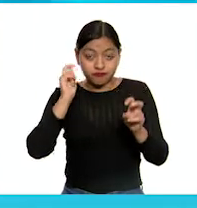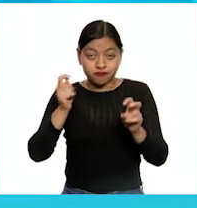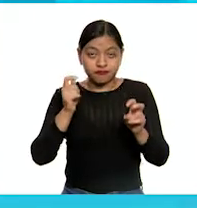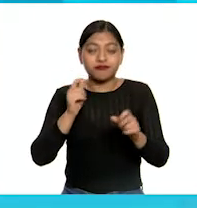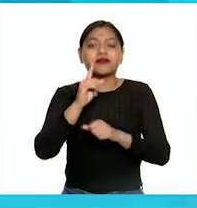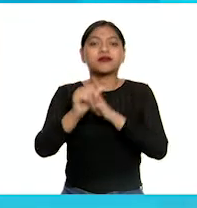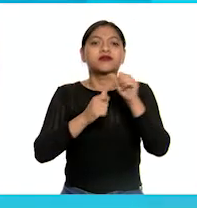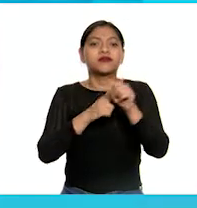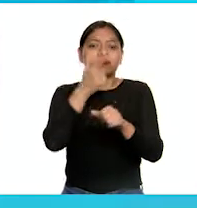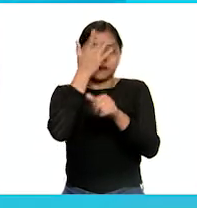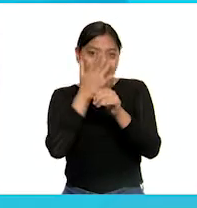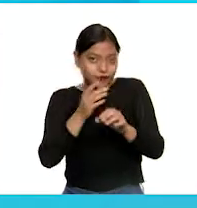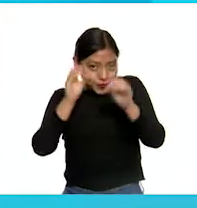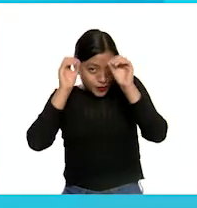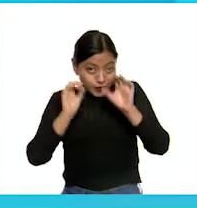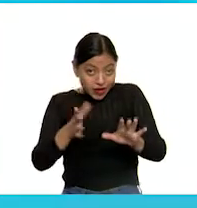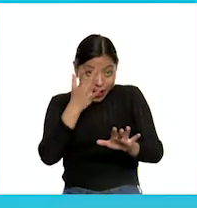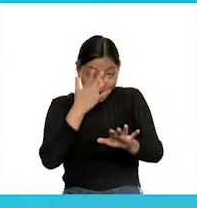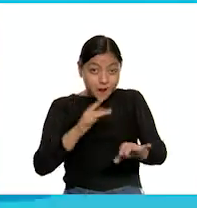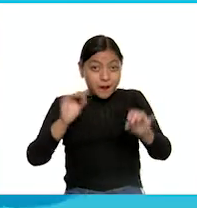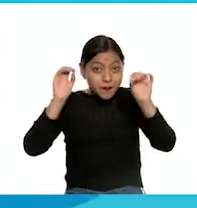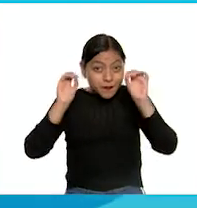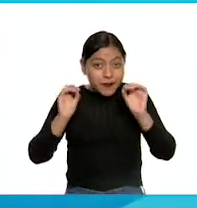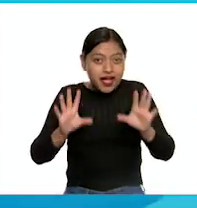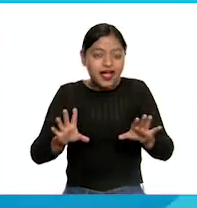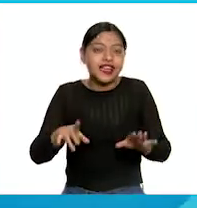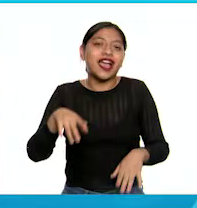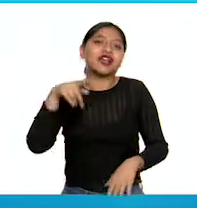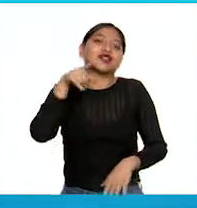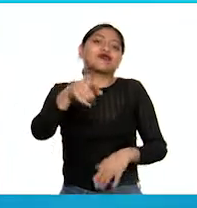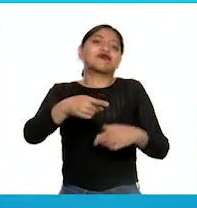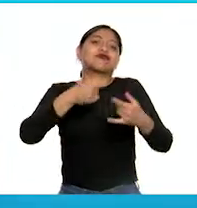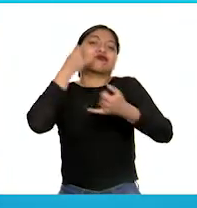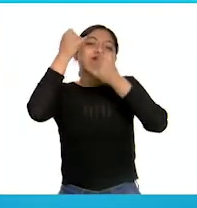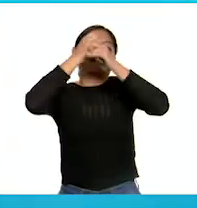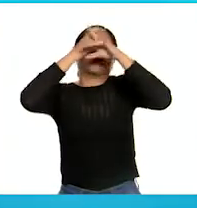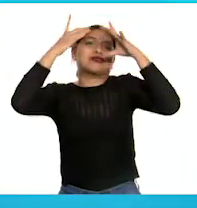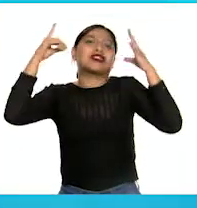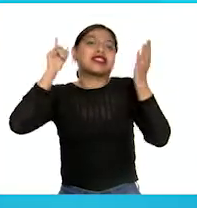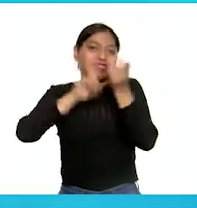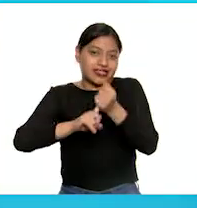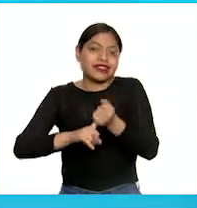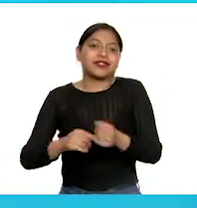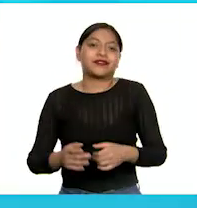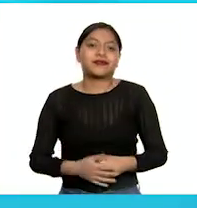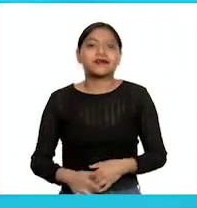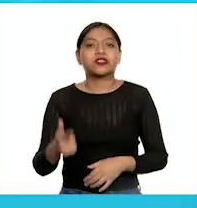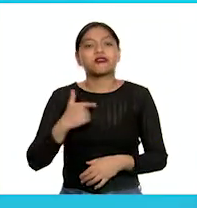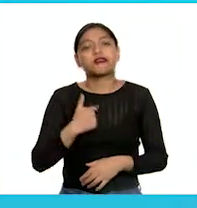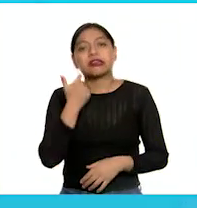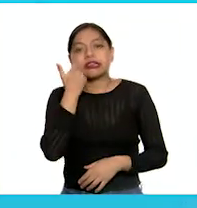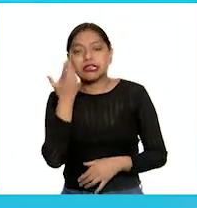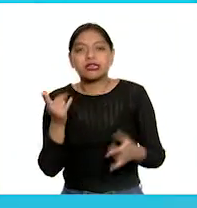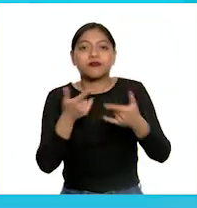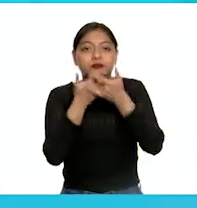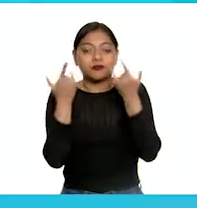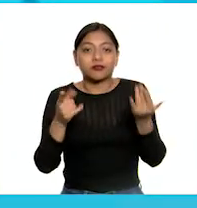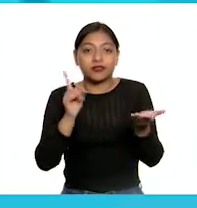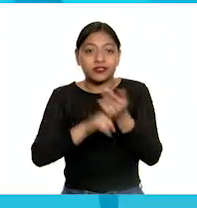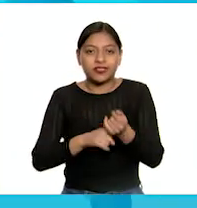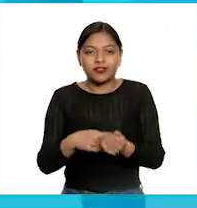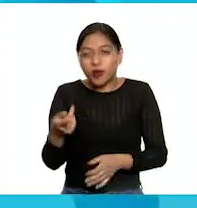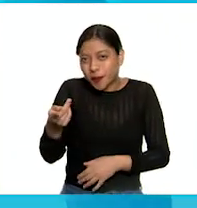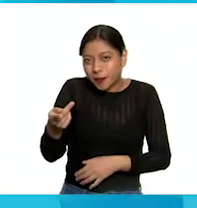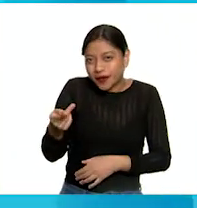animales mágicos, ya que la magia vive en nuestra imaginación. Me gustaría contarles el cuento de los